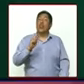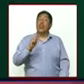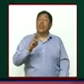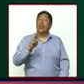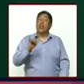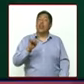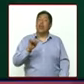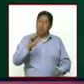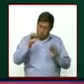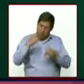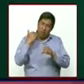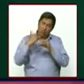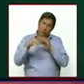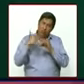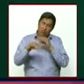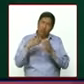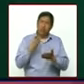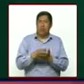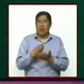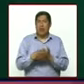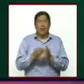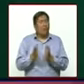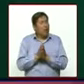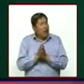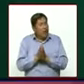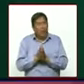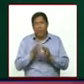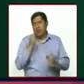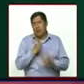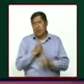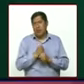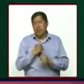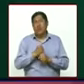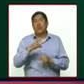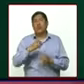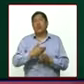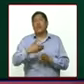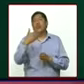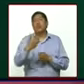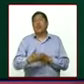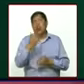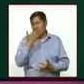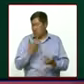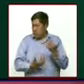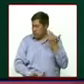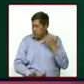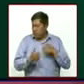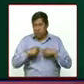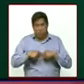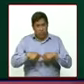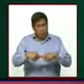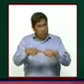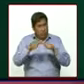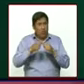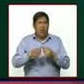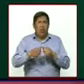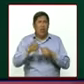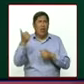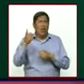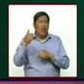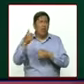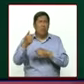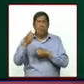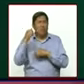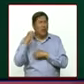puede seguir haciendo sus aportes. Sigamos trabajando, esto no termina. Los incendios forestales continúan, sobre todo en el oriente del país,